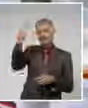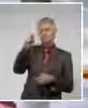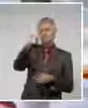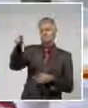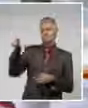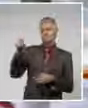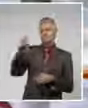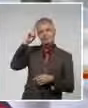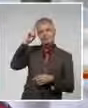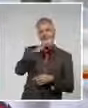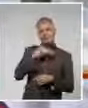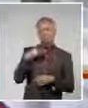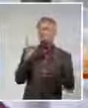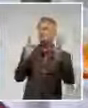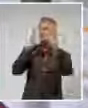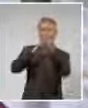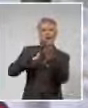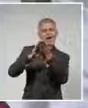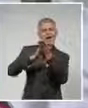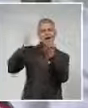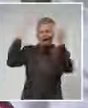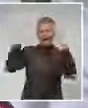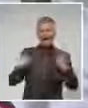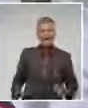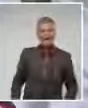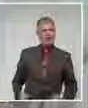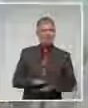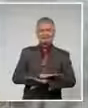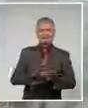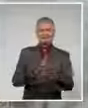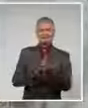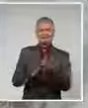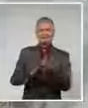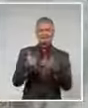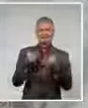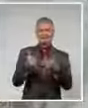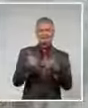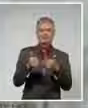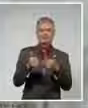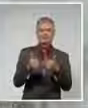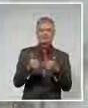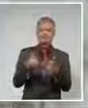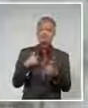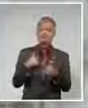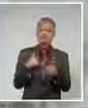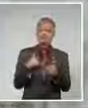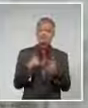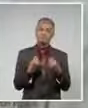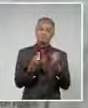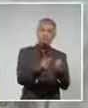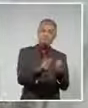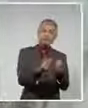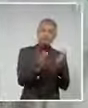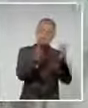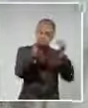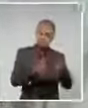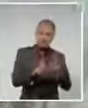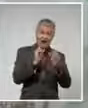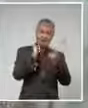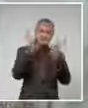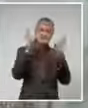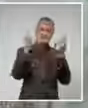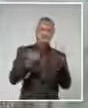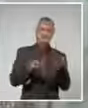tiene ninguna lesión en el cuerpo, no quedó con ninguna secuela. Además de garantizarle la vida, le garantizamos la